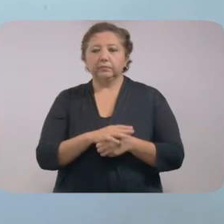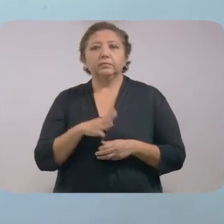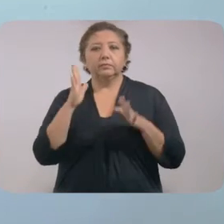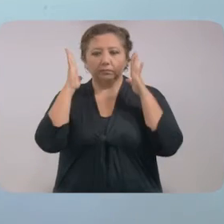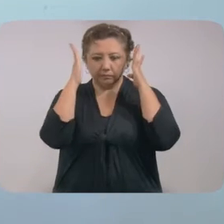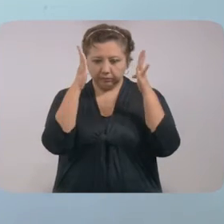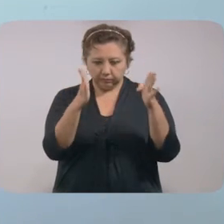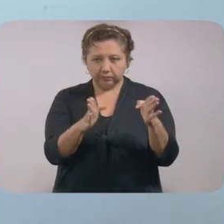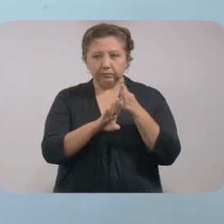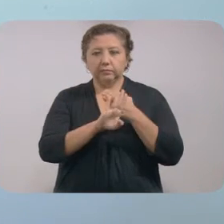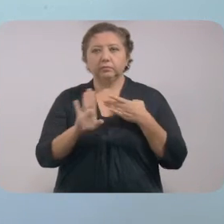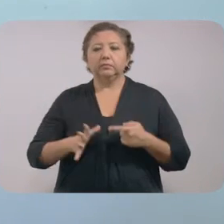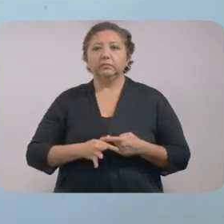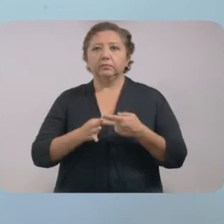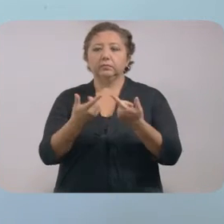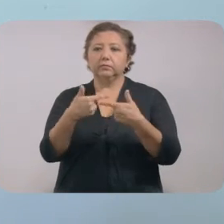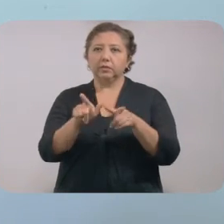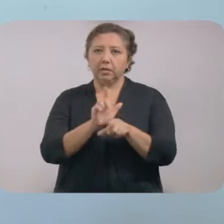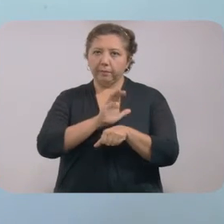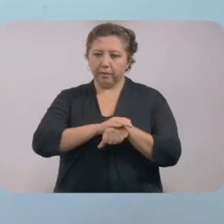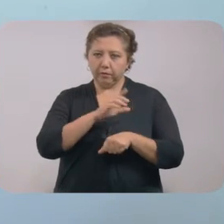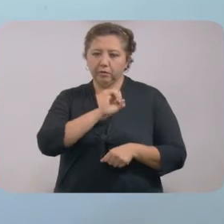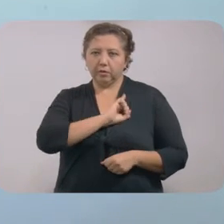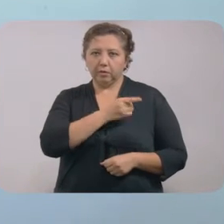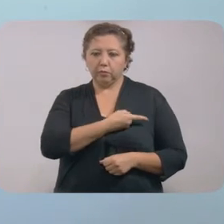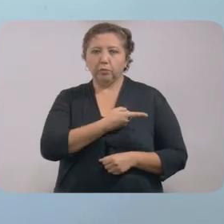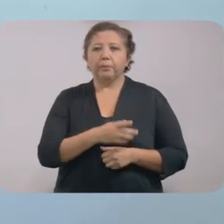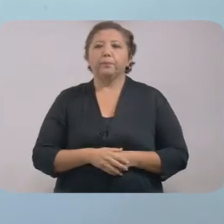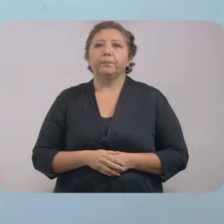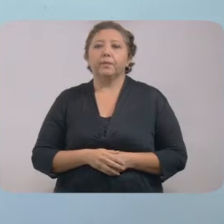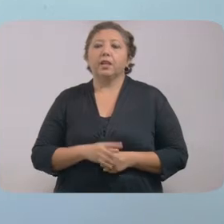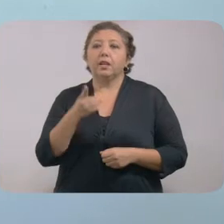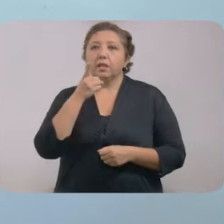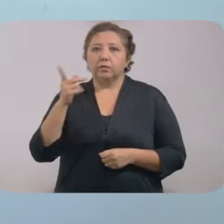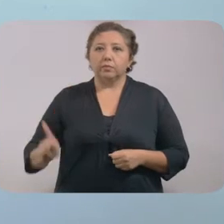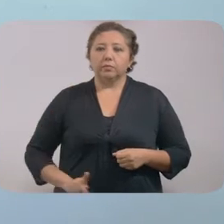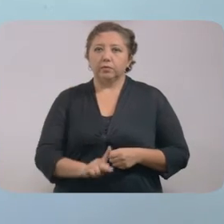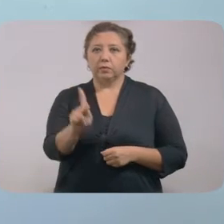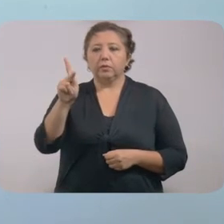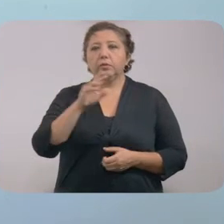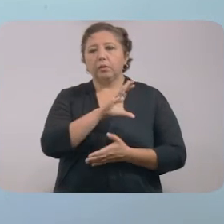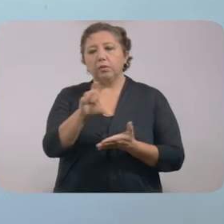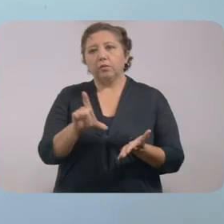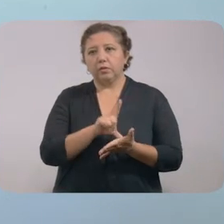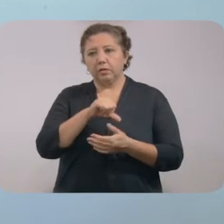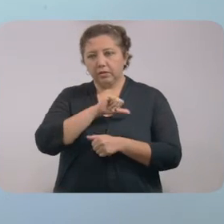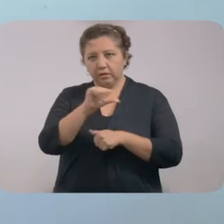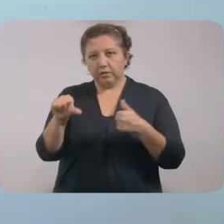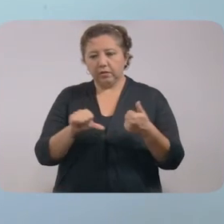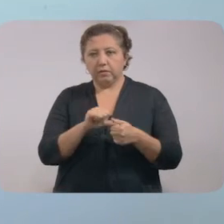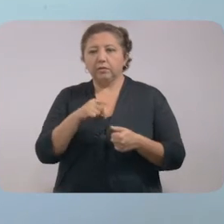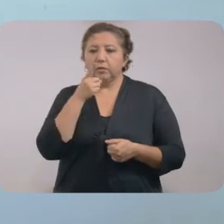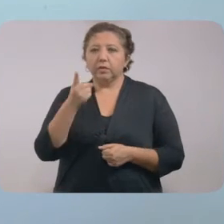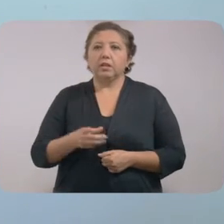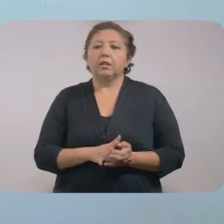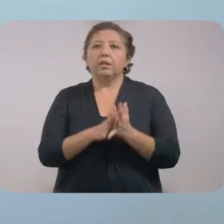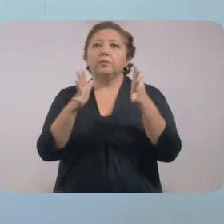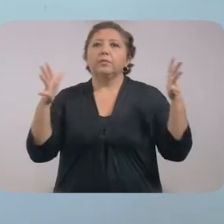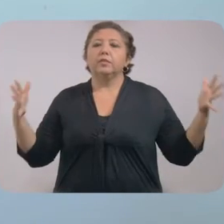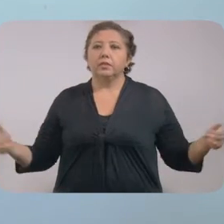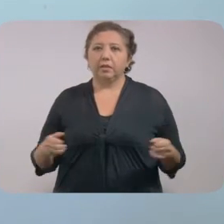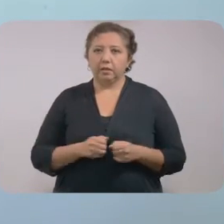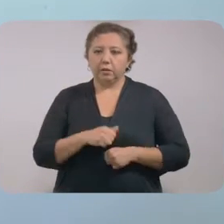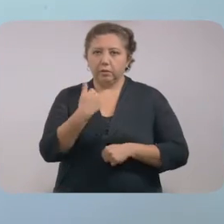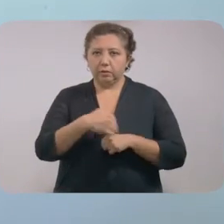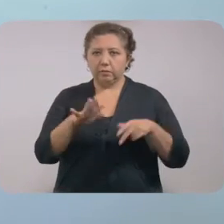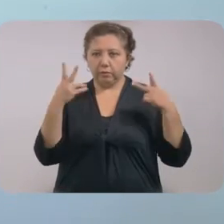focalizando la prevención con la presencia de brigadas de amigos de la salud en los municipios, colonias y comisarías que presentan una tendencia al alza